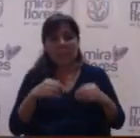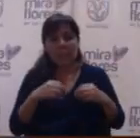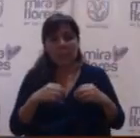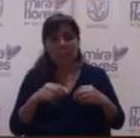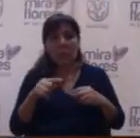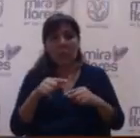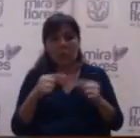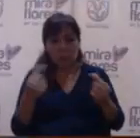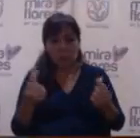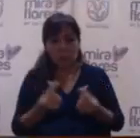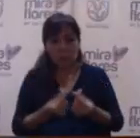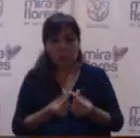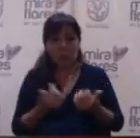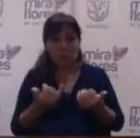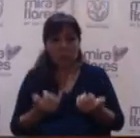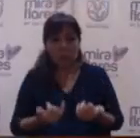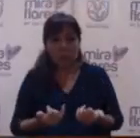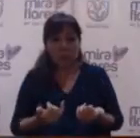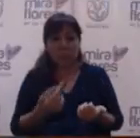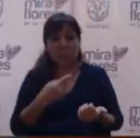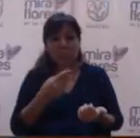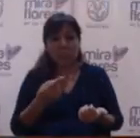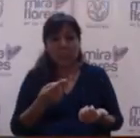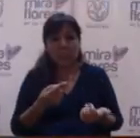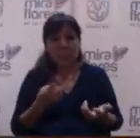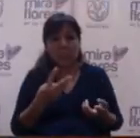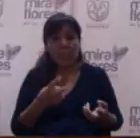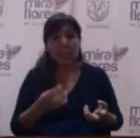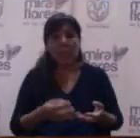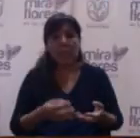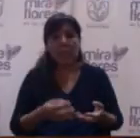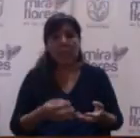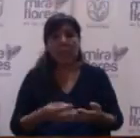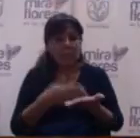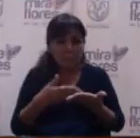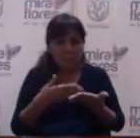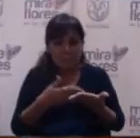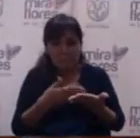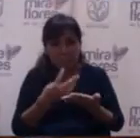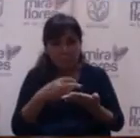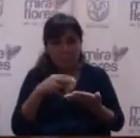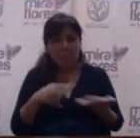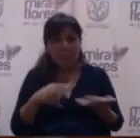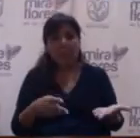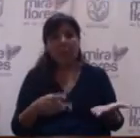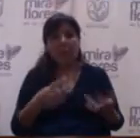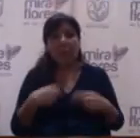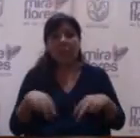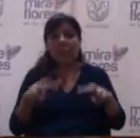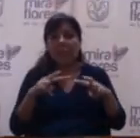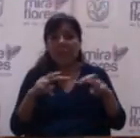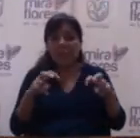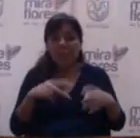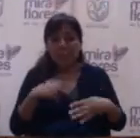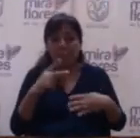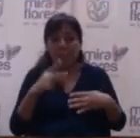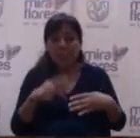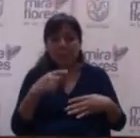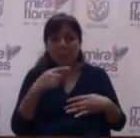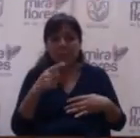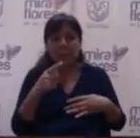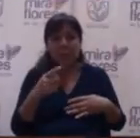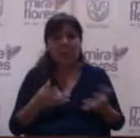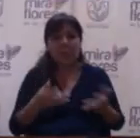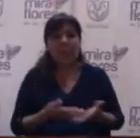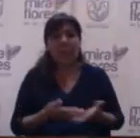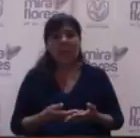está en debate este plan. El plan de seguridad ciudadana contempla una serie de actividades, no solamente